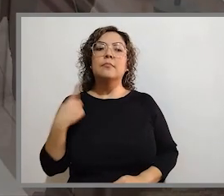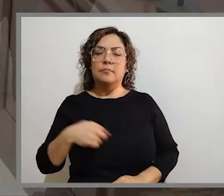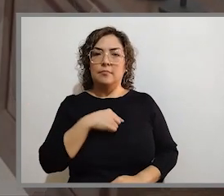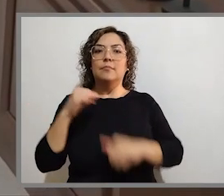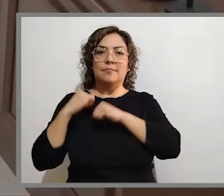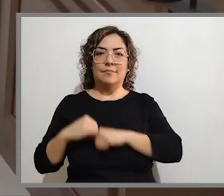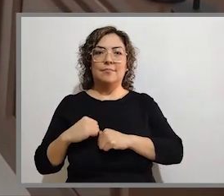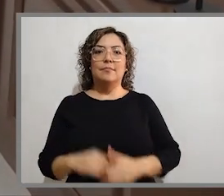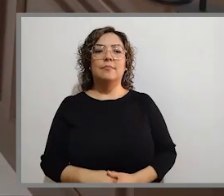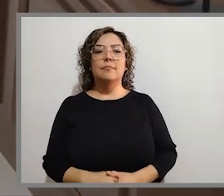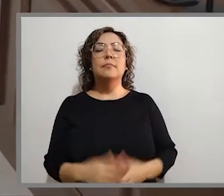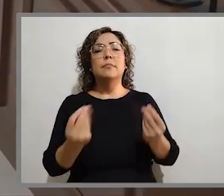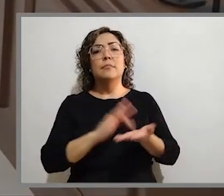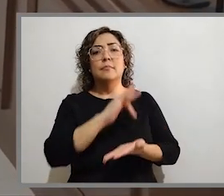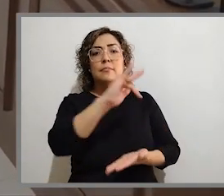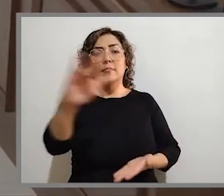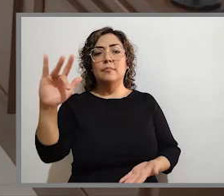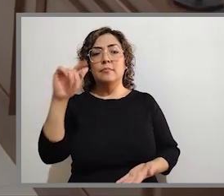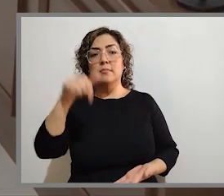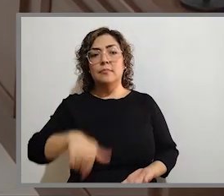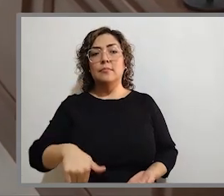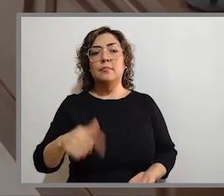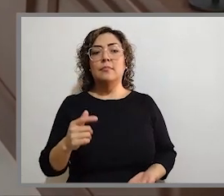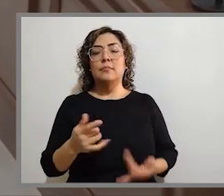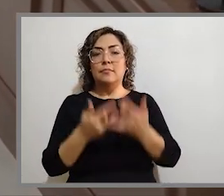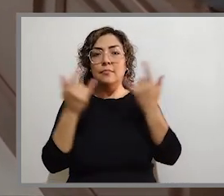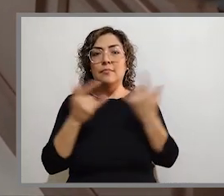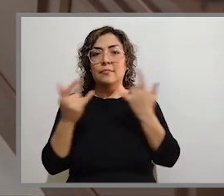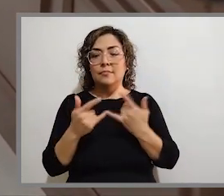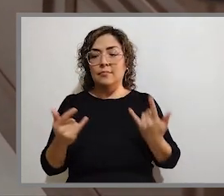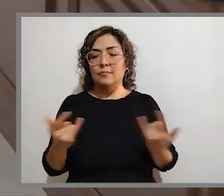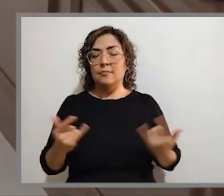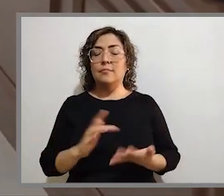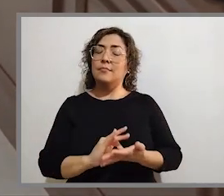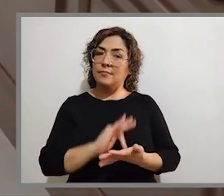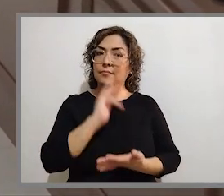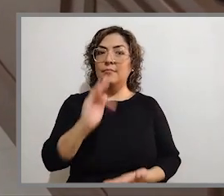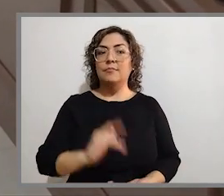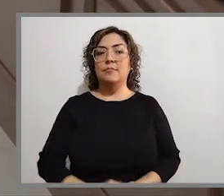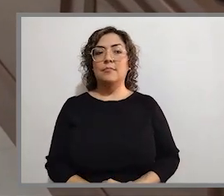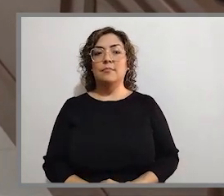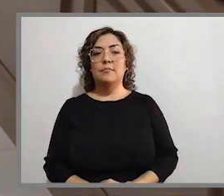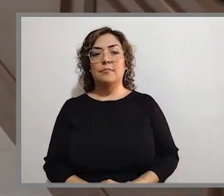electorales. Muchísimas gracias por acompañarnos y compartirnos toda esta información muy importante. Gracias.